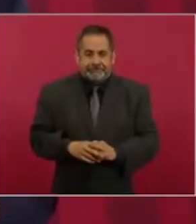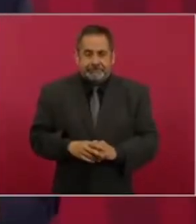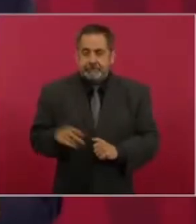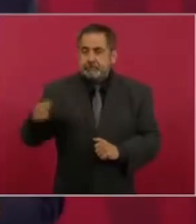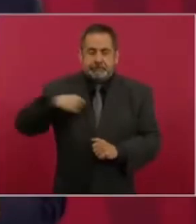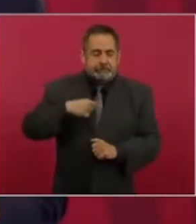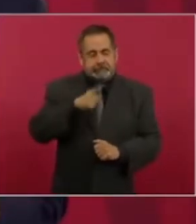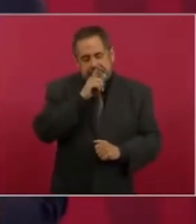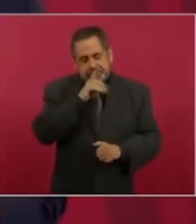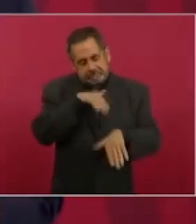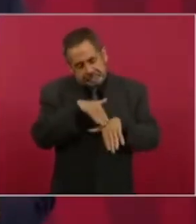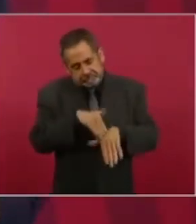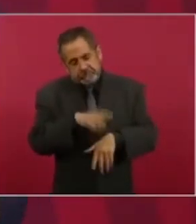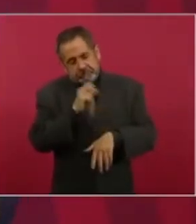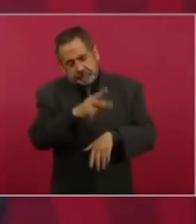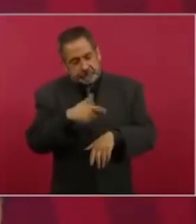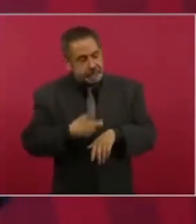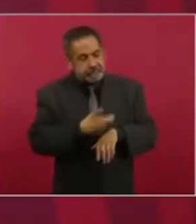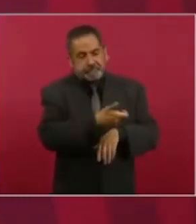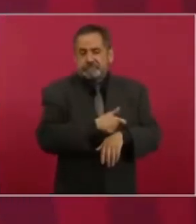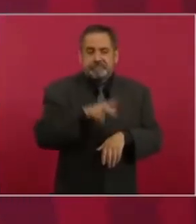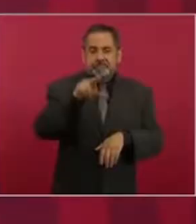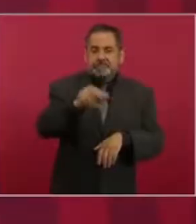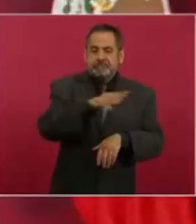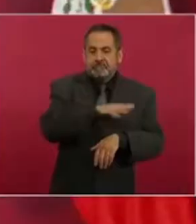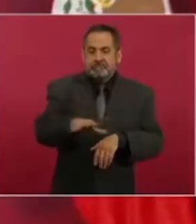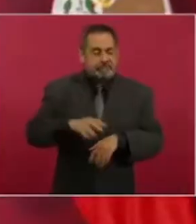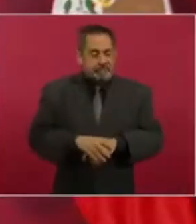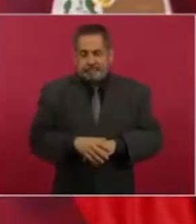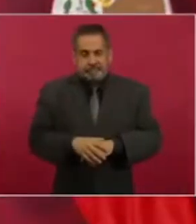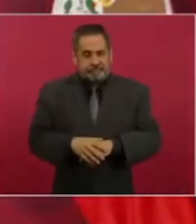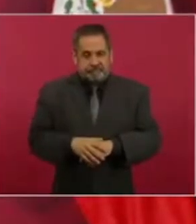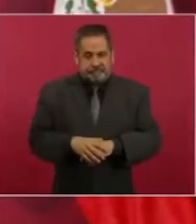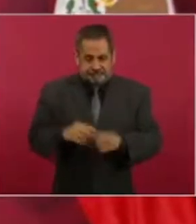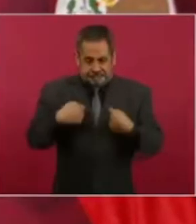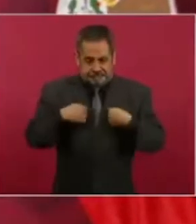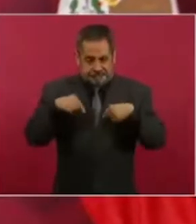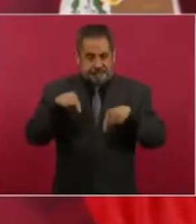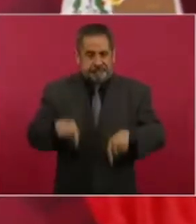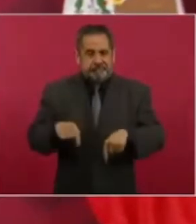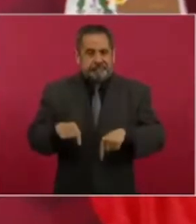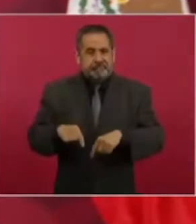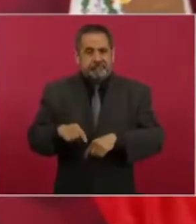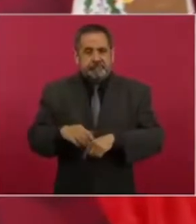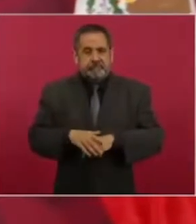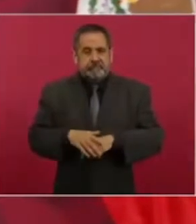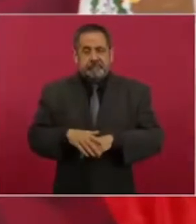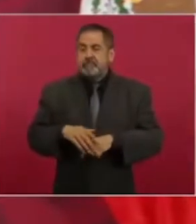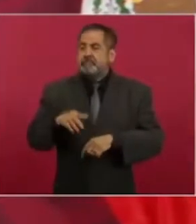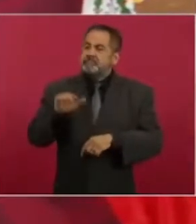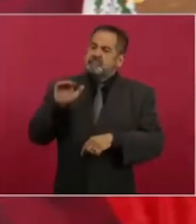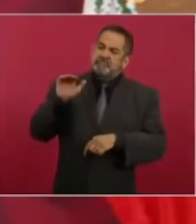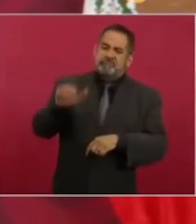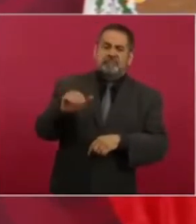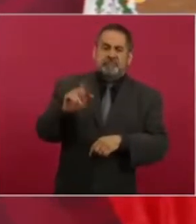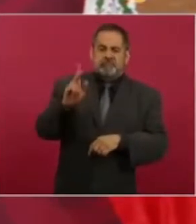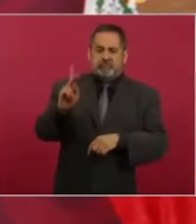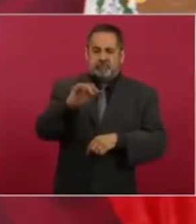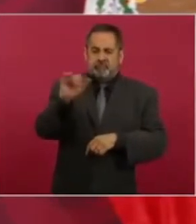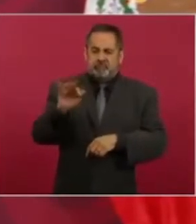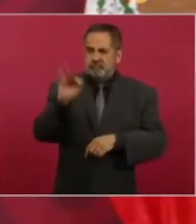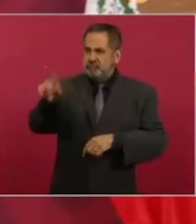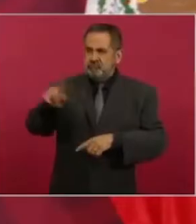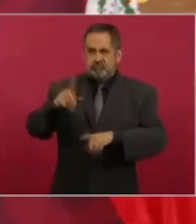dobleguemos. Pues no, porque aquí vamos a estar pidiéndole al Poder Judicial que resuelvan